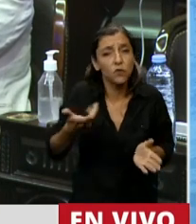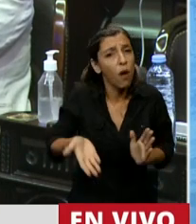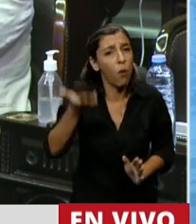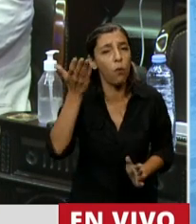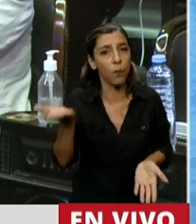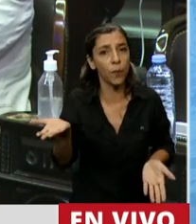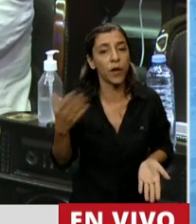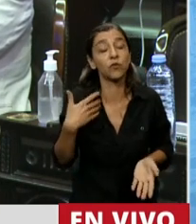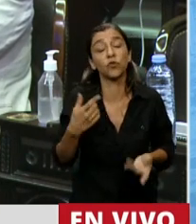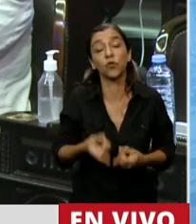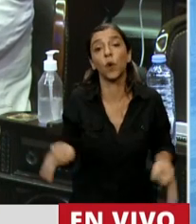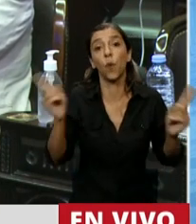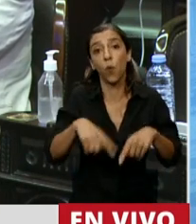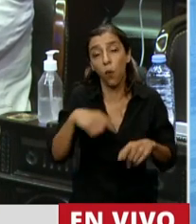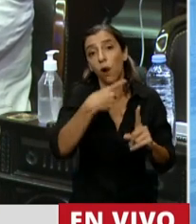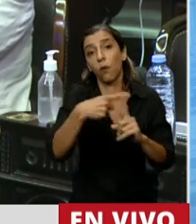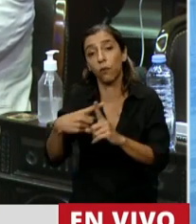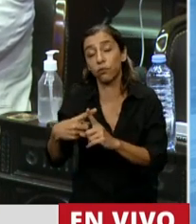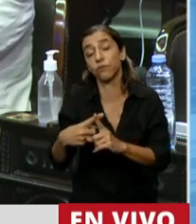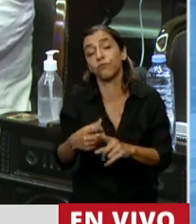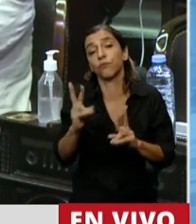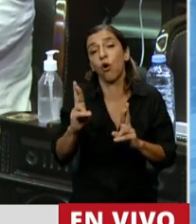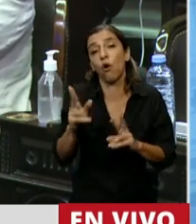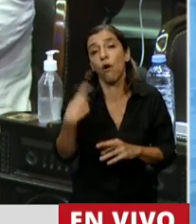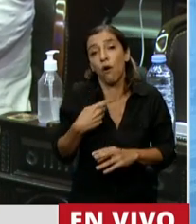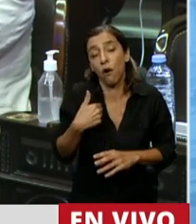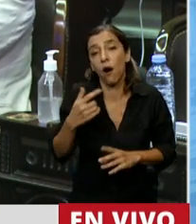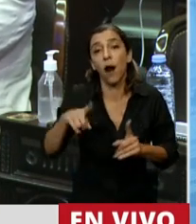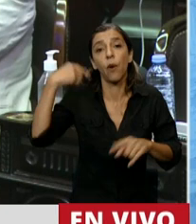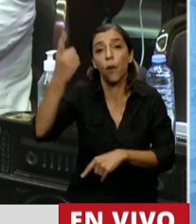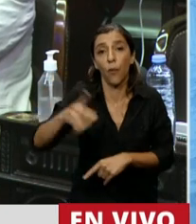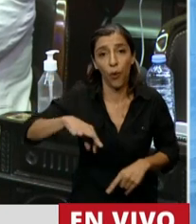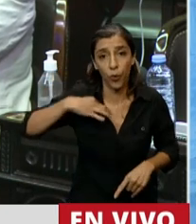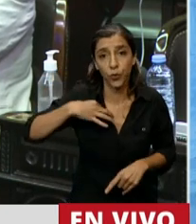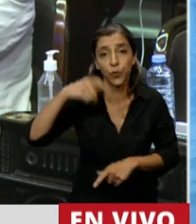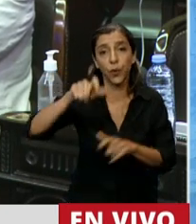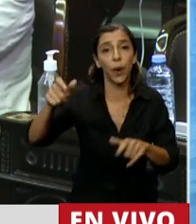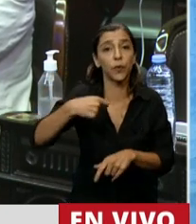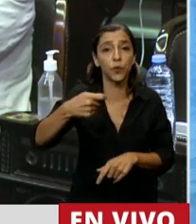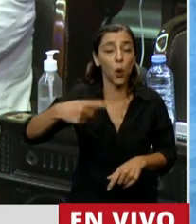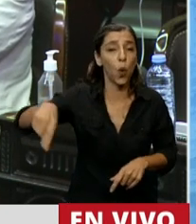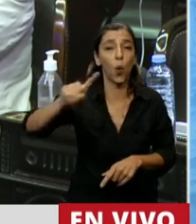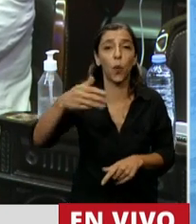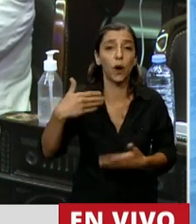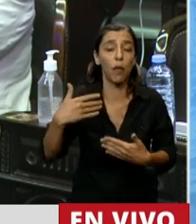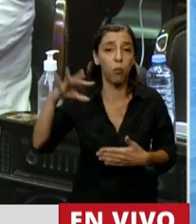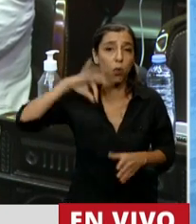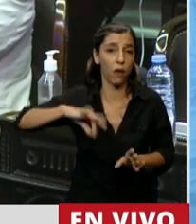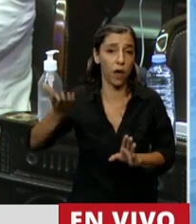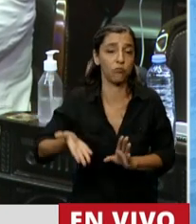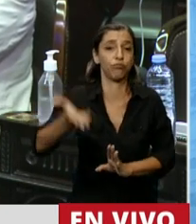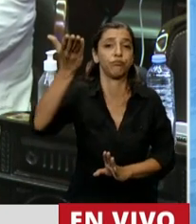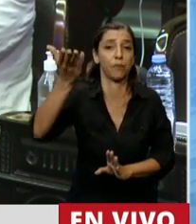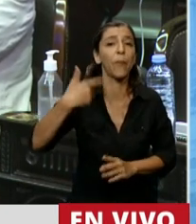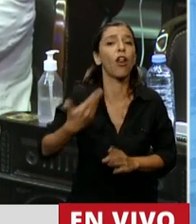que de restablecerse esperamos que le va a otorgar a los jubilados en el próximo 2021 una movilidad por encima de la